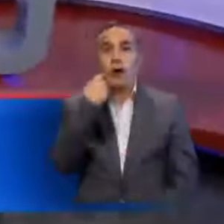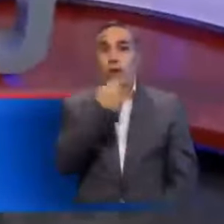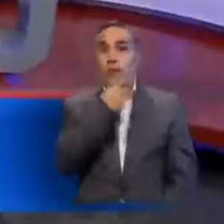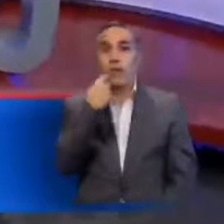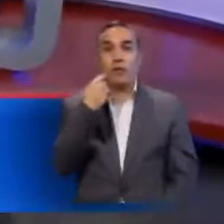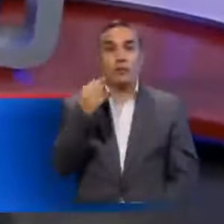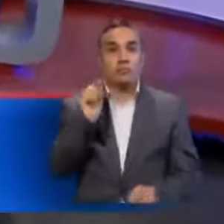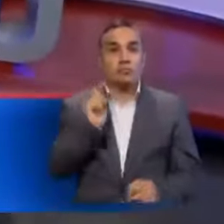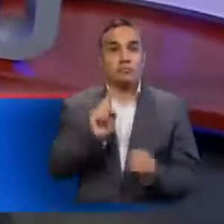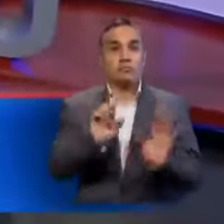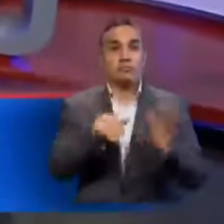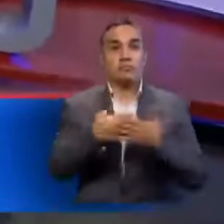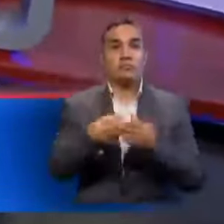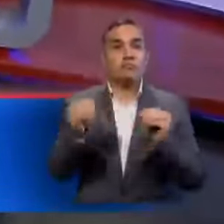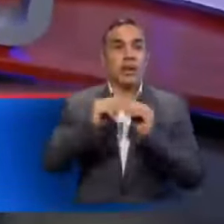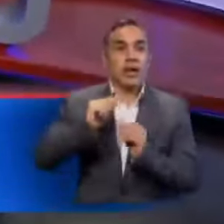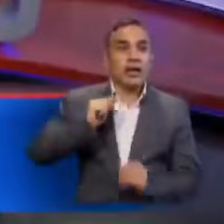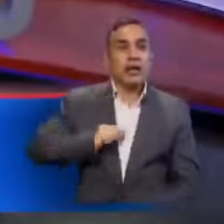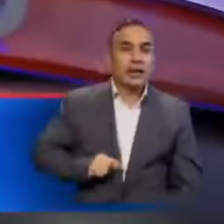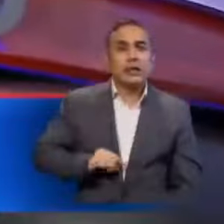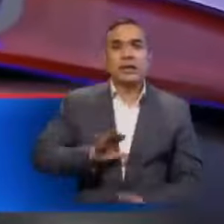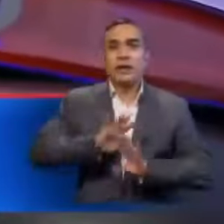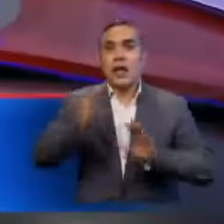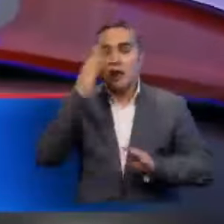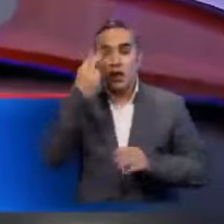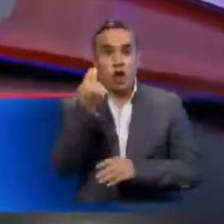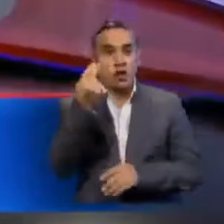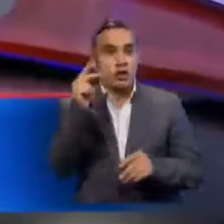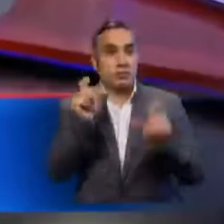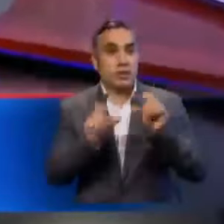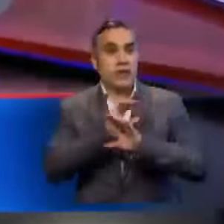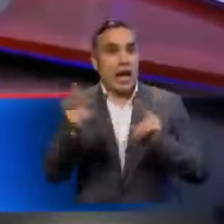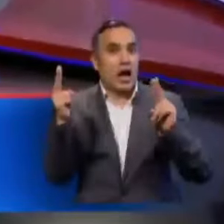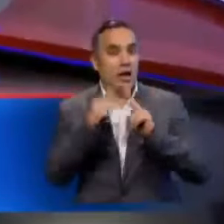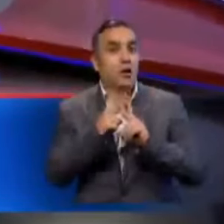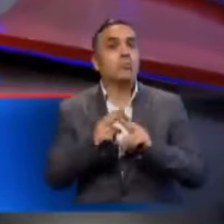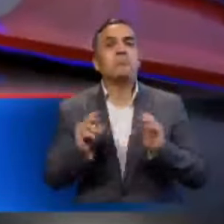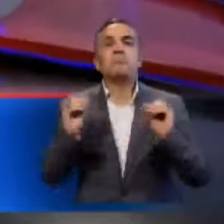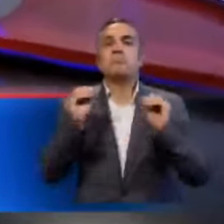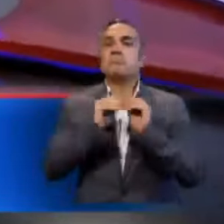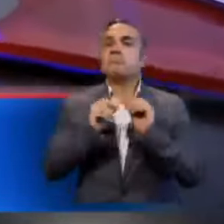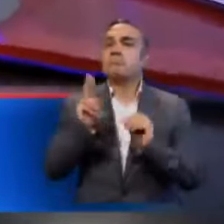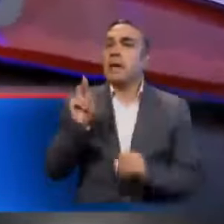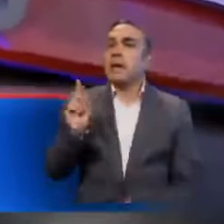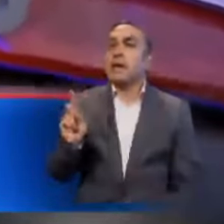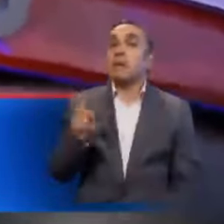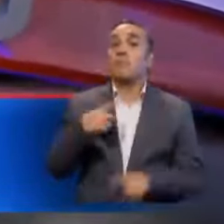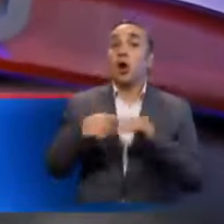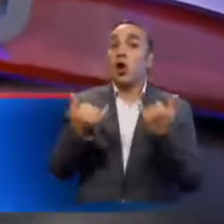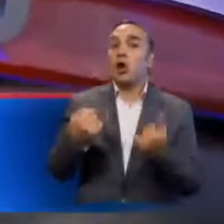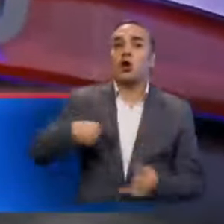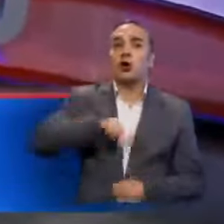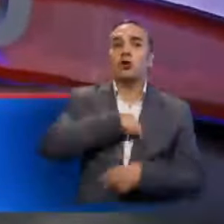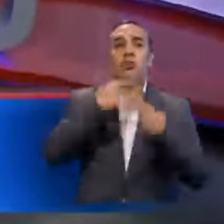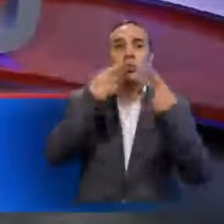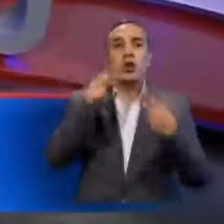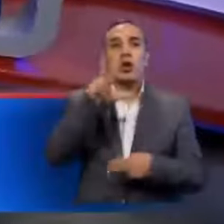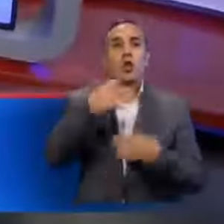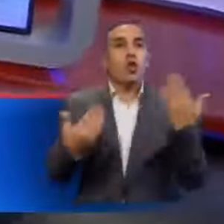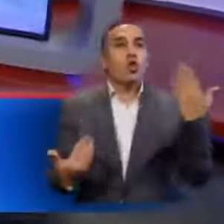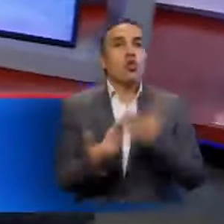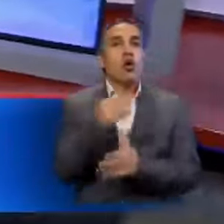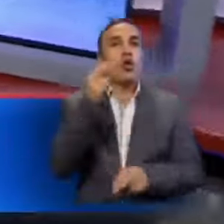Podemos conocer detalles. Ya conocemos 12 participantes, van a conocer a sus parejas, pero el día de hoy vamos a develar tres